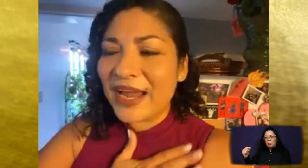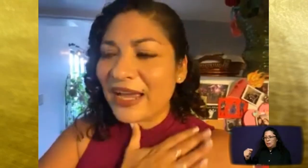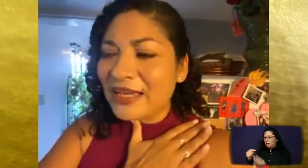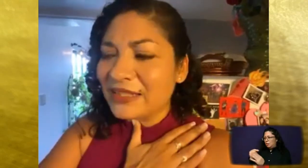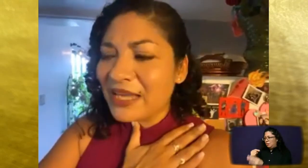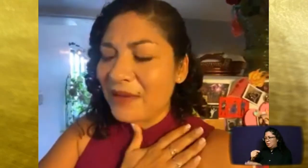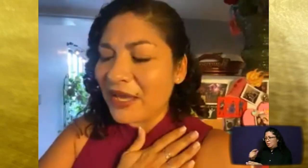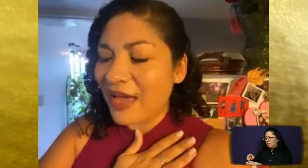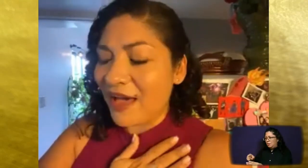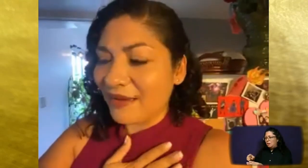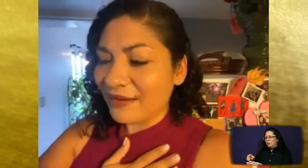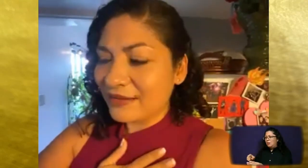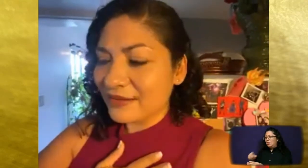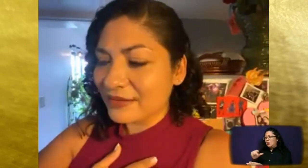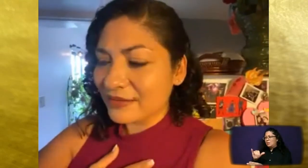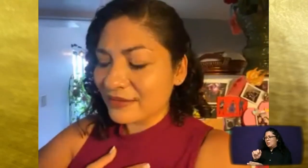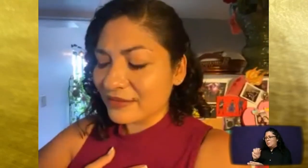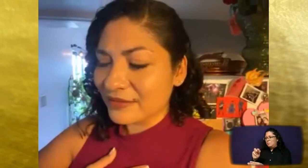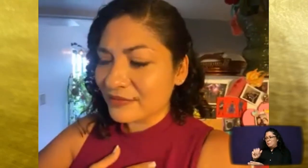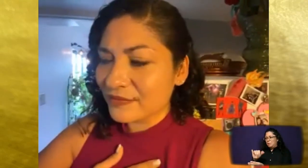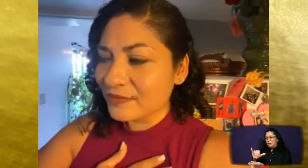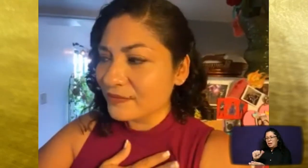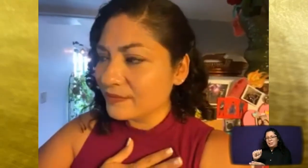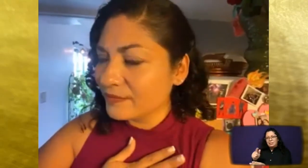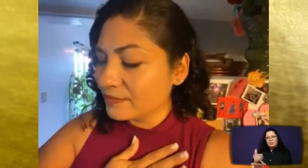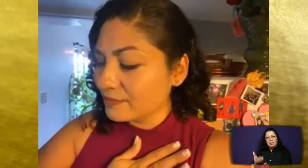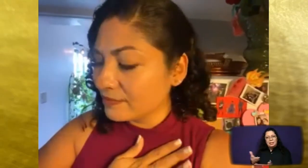Las maracas de Yemayá.